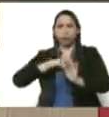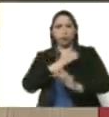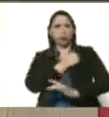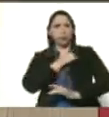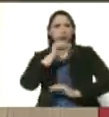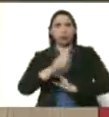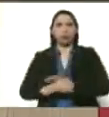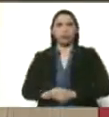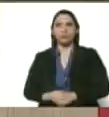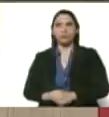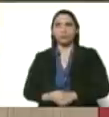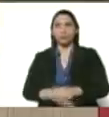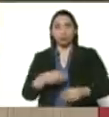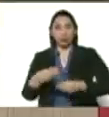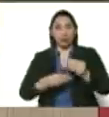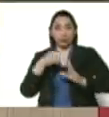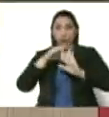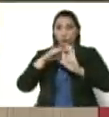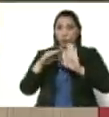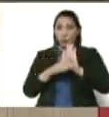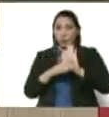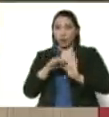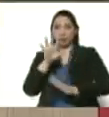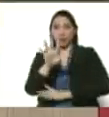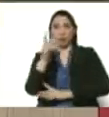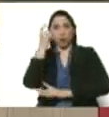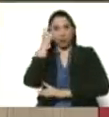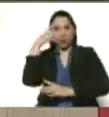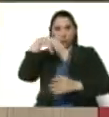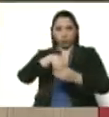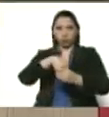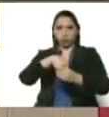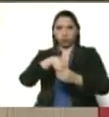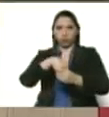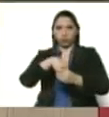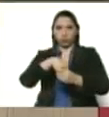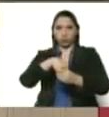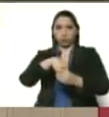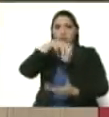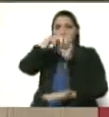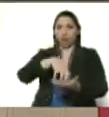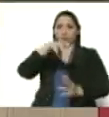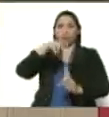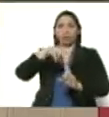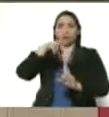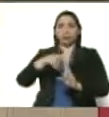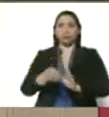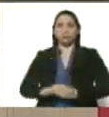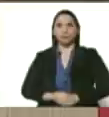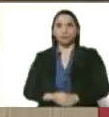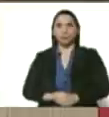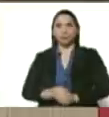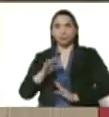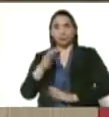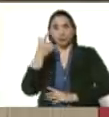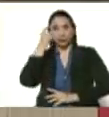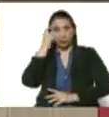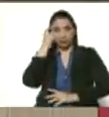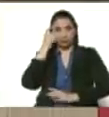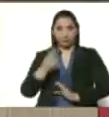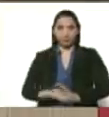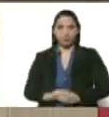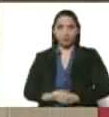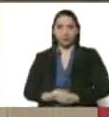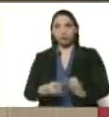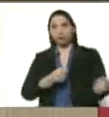compatriotas, se aplica un protocolo de 5 días de estadía en el estado Táchira. Al 5º día